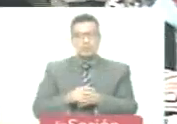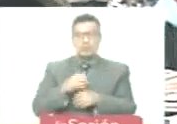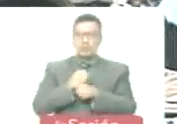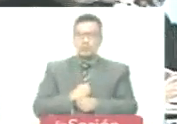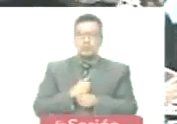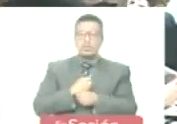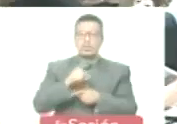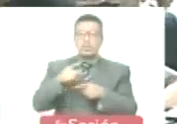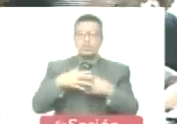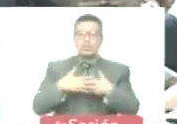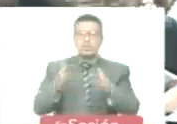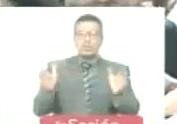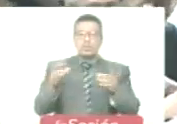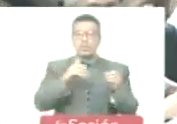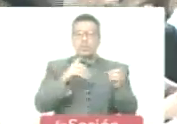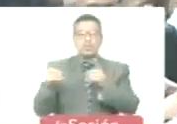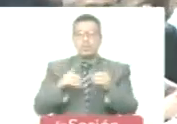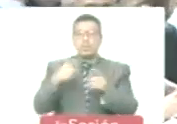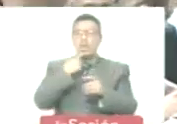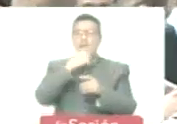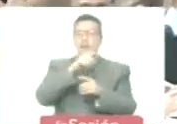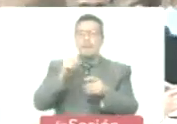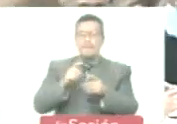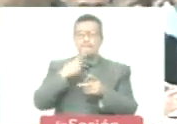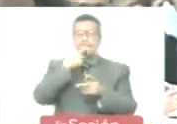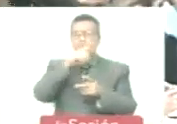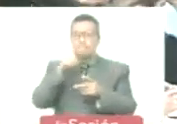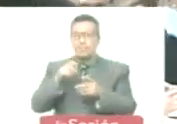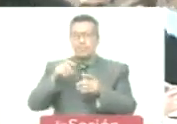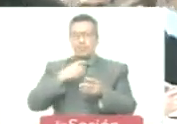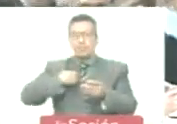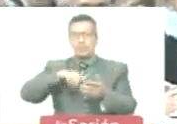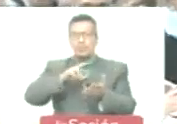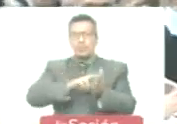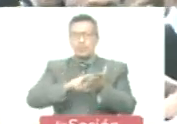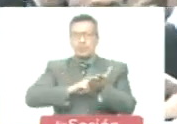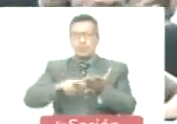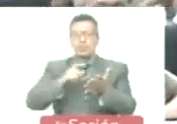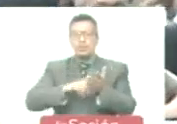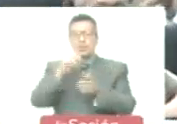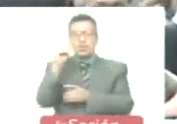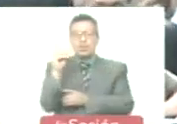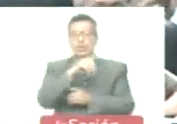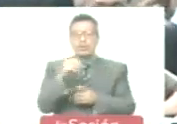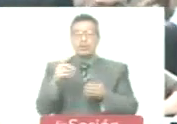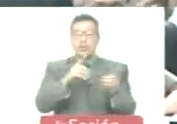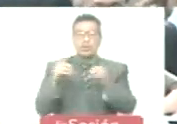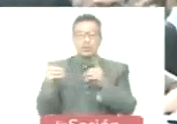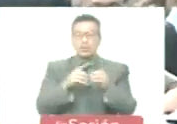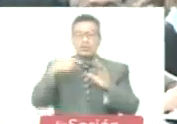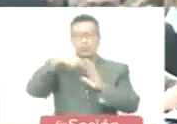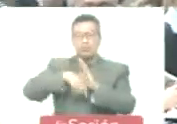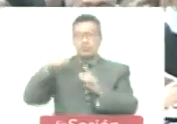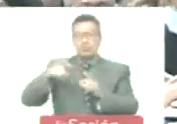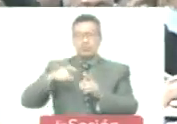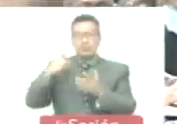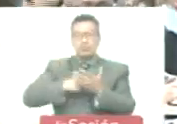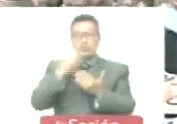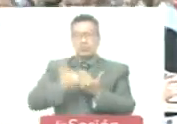que se abra el debate, que se inicie el debate, la consulta pública, de acuerdo a lo que establece nuestro reglamento interior y debate, y se dan los debates de fondo necesarios en este proyecto de